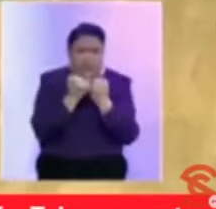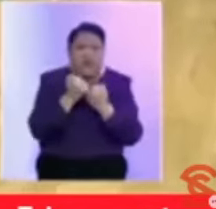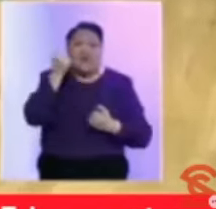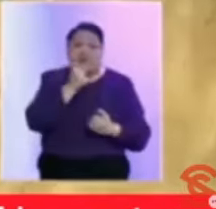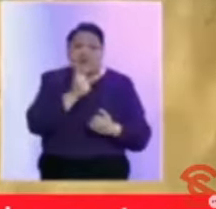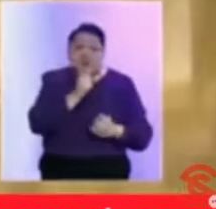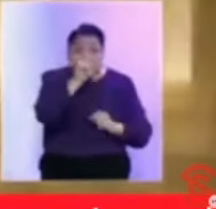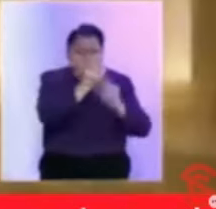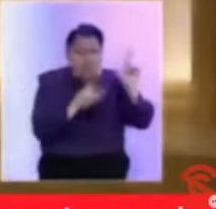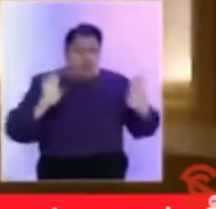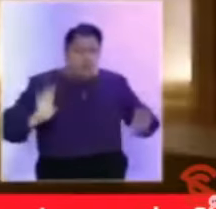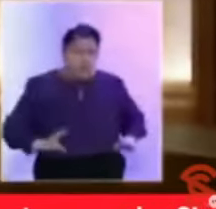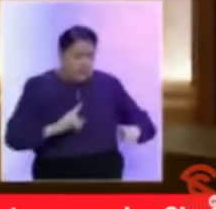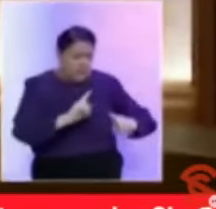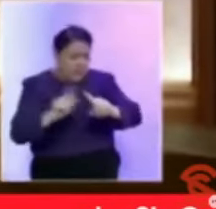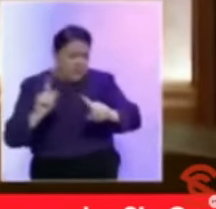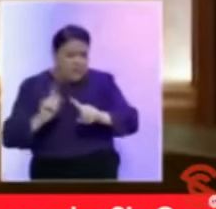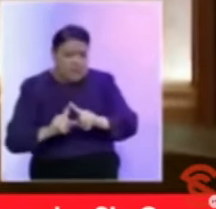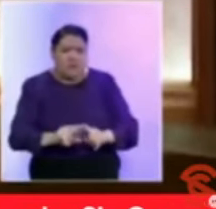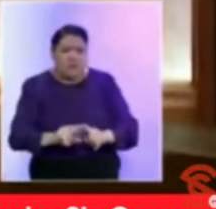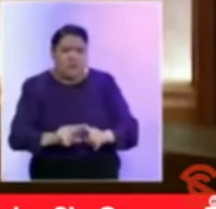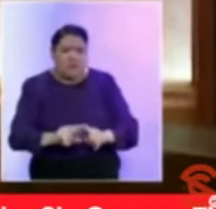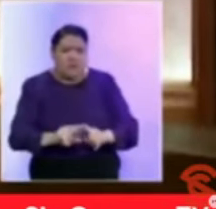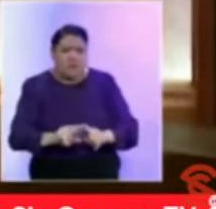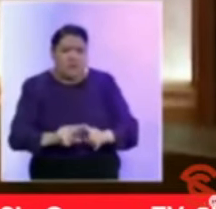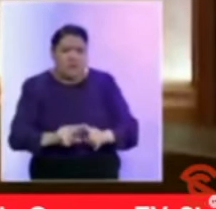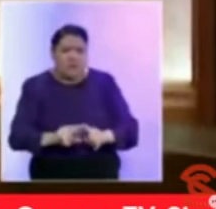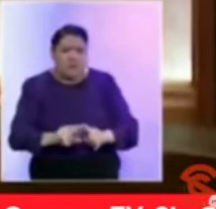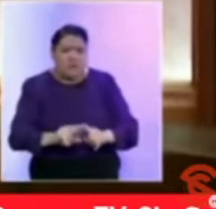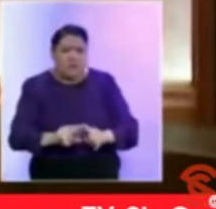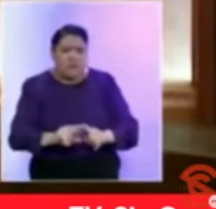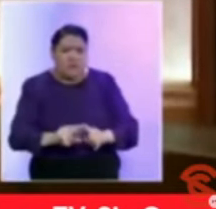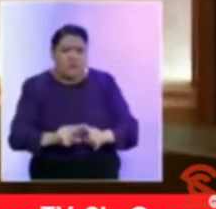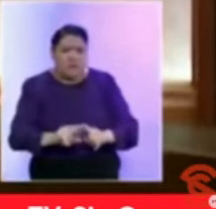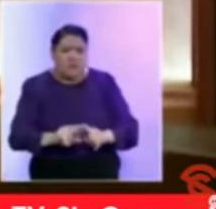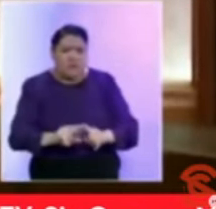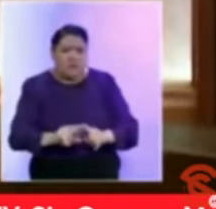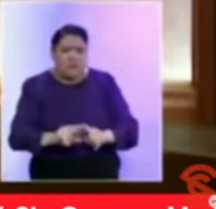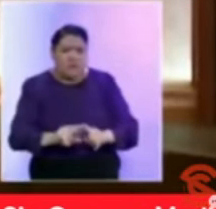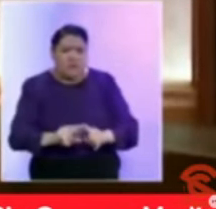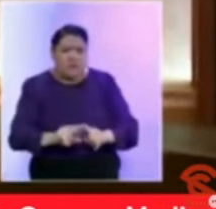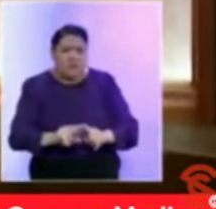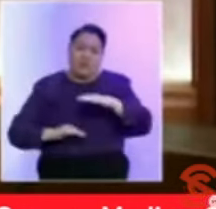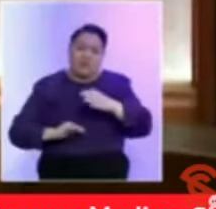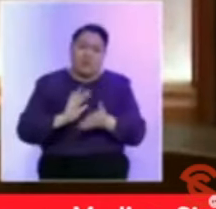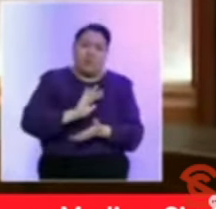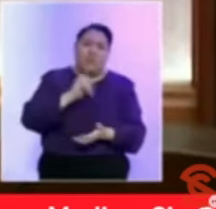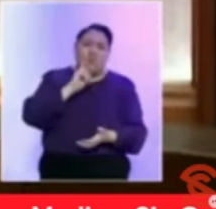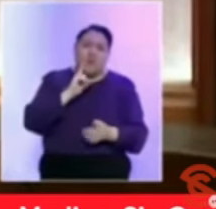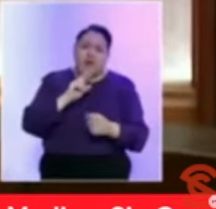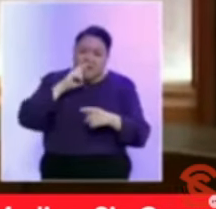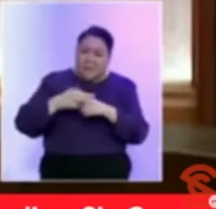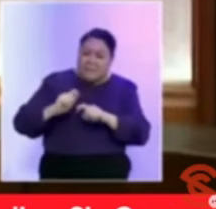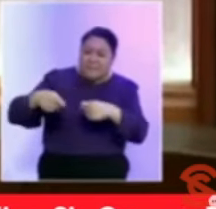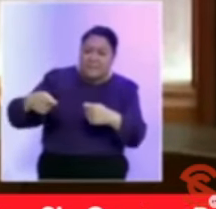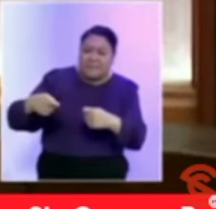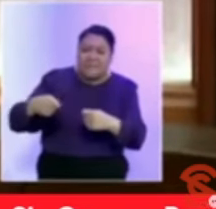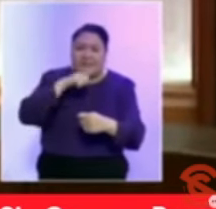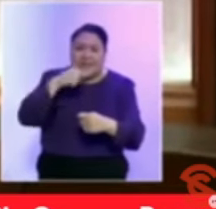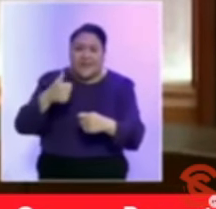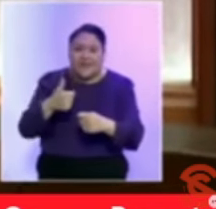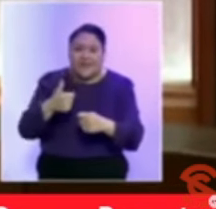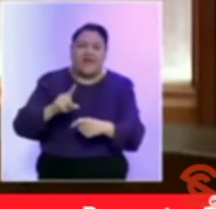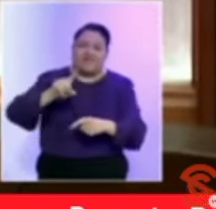diversidad México se ha desprendido del piso engomado así